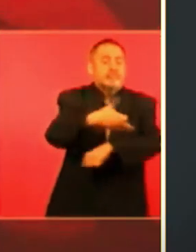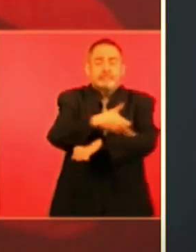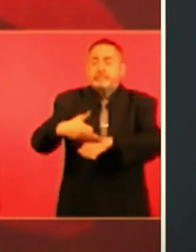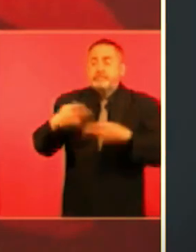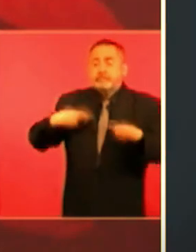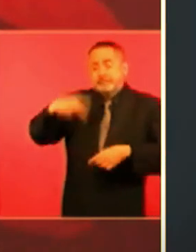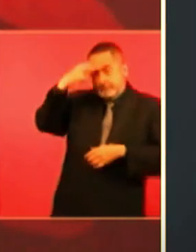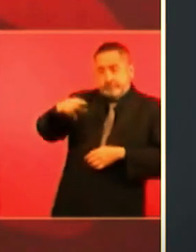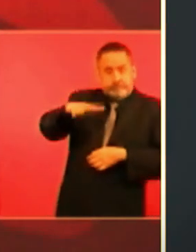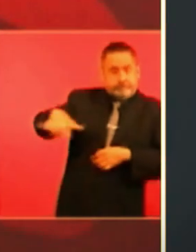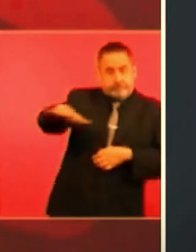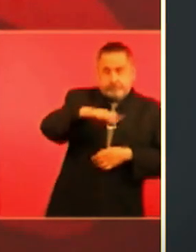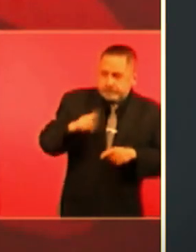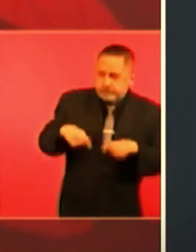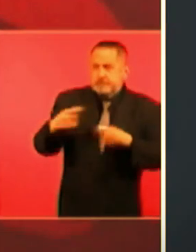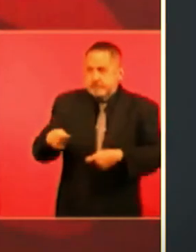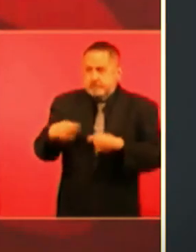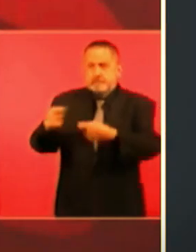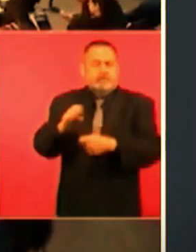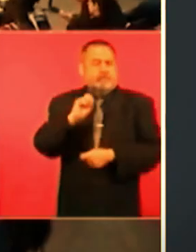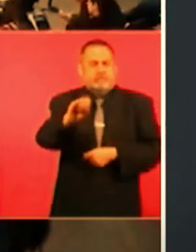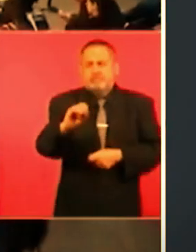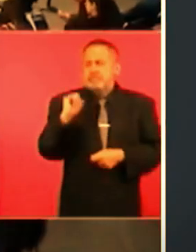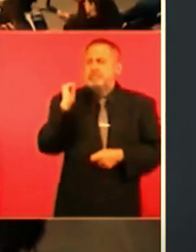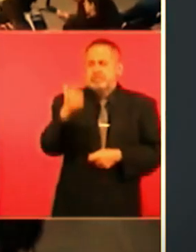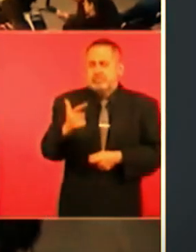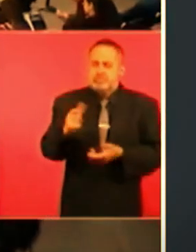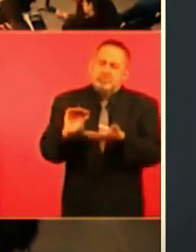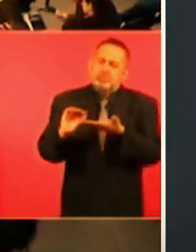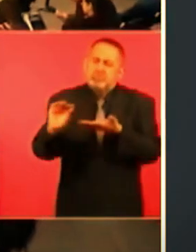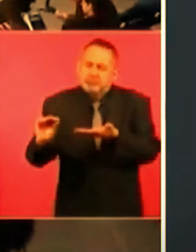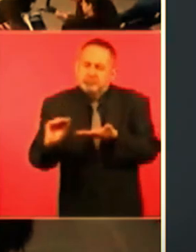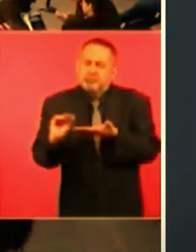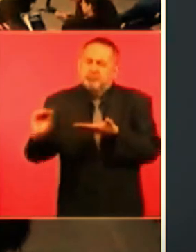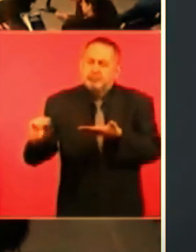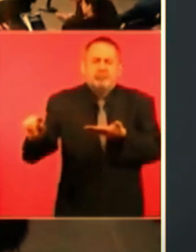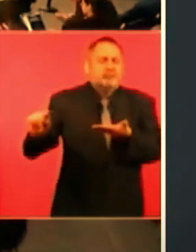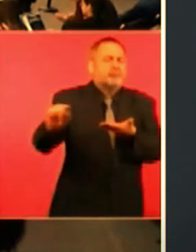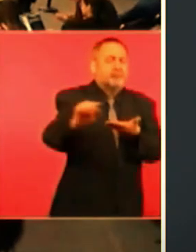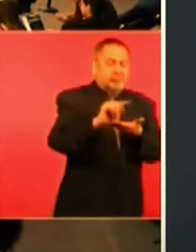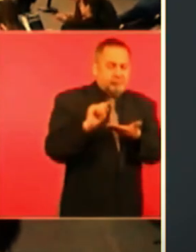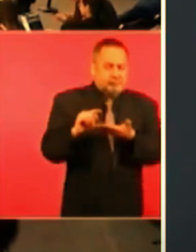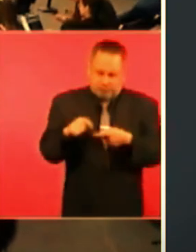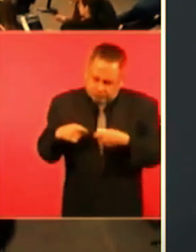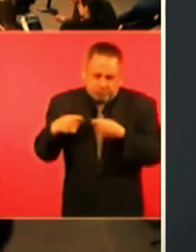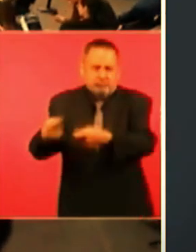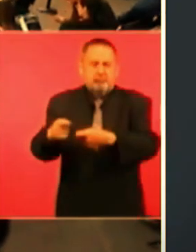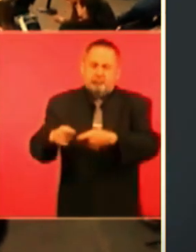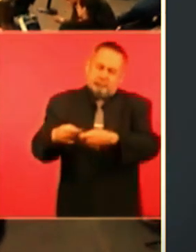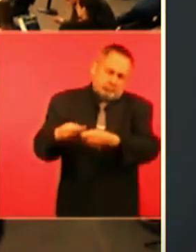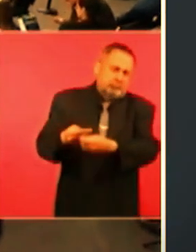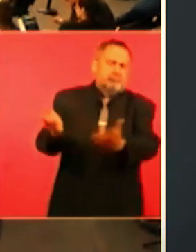corruptos de Argentina. Cualquier similitud de ese conservador con los de otros países es